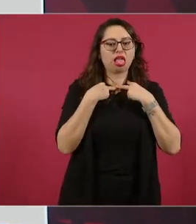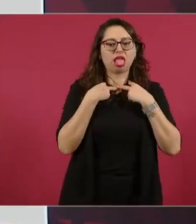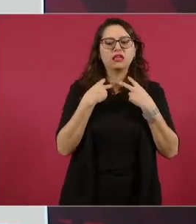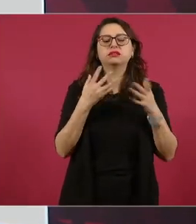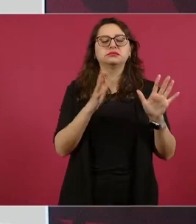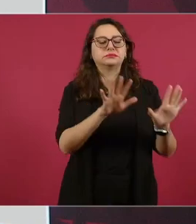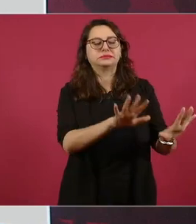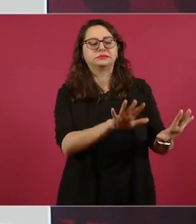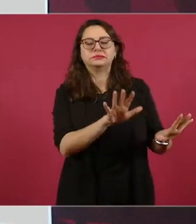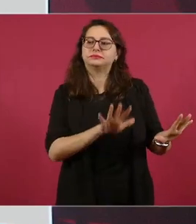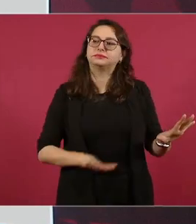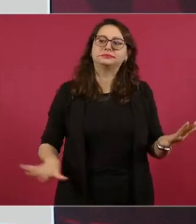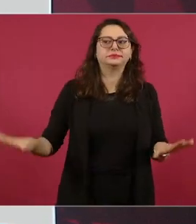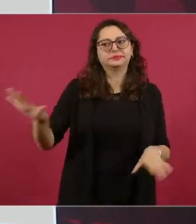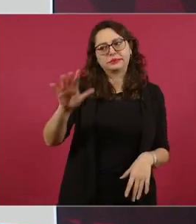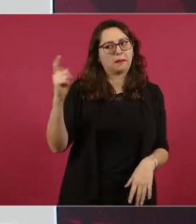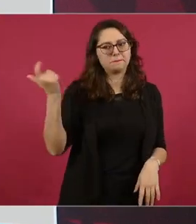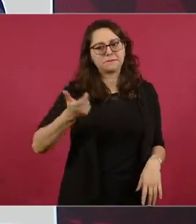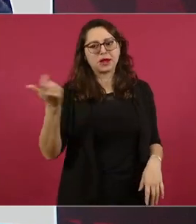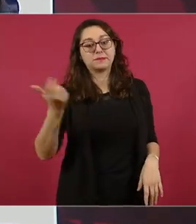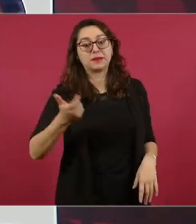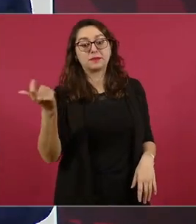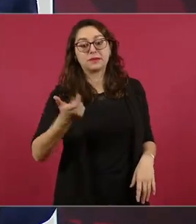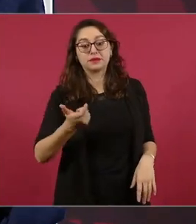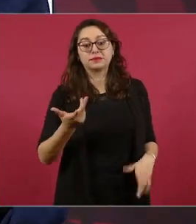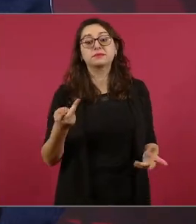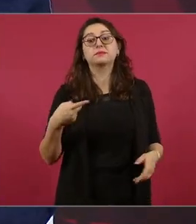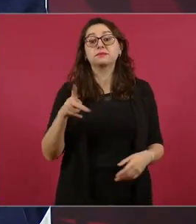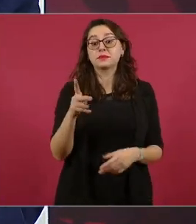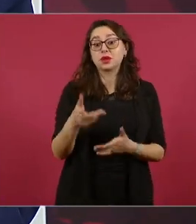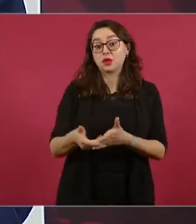Bueno, López Portillo también rescató